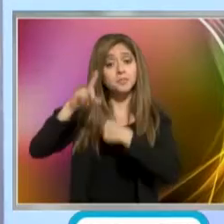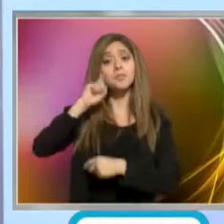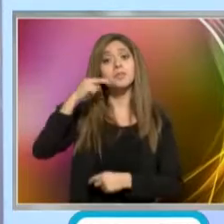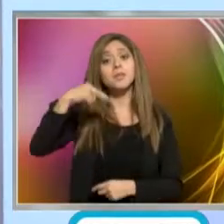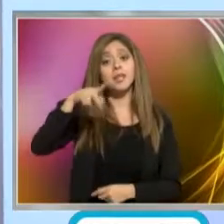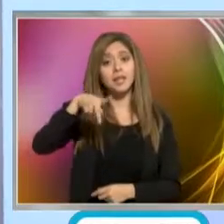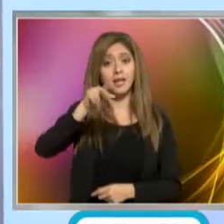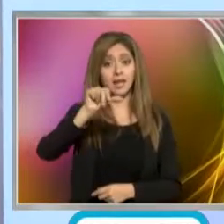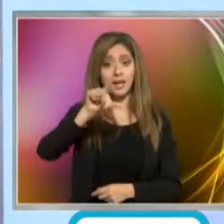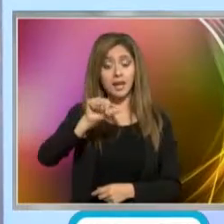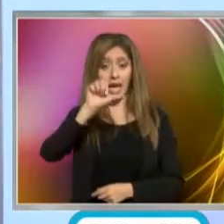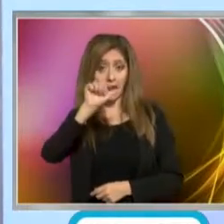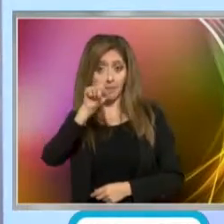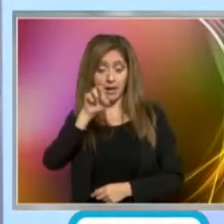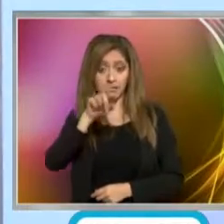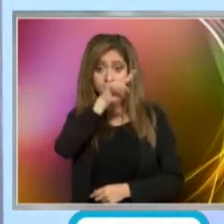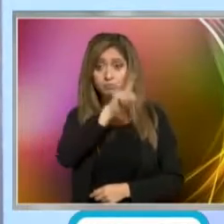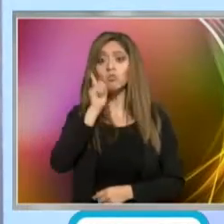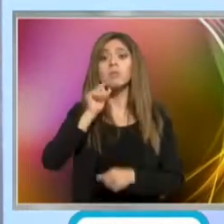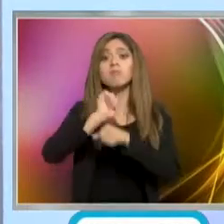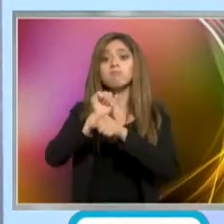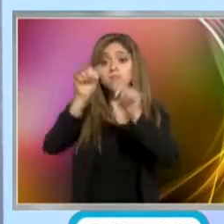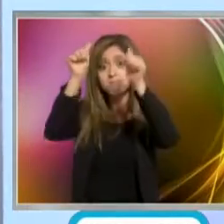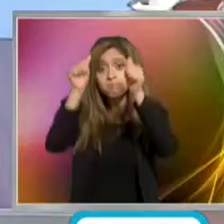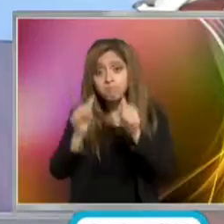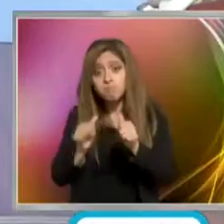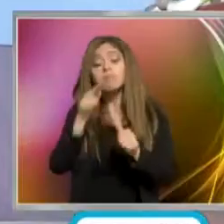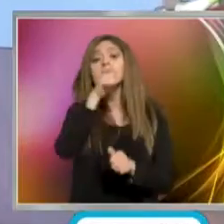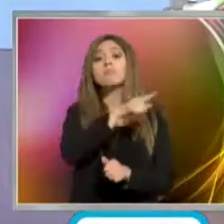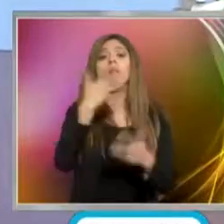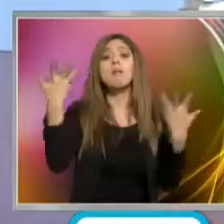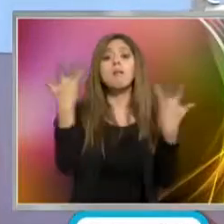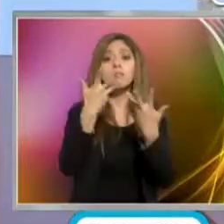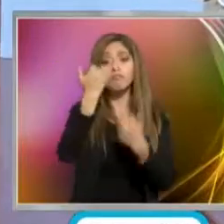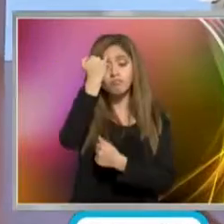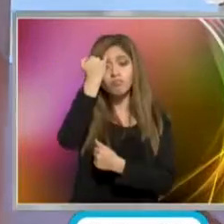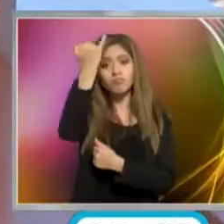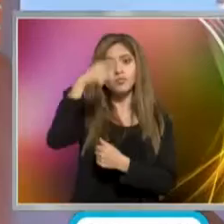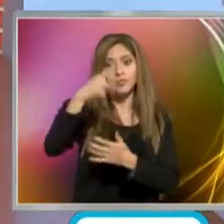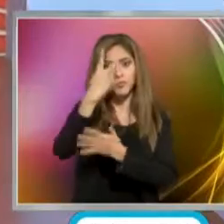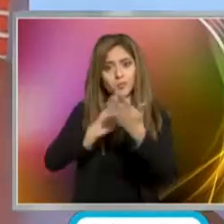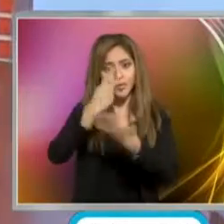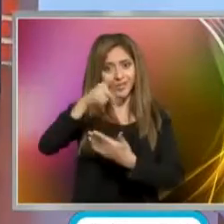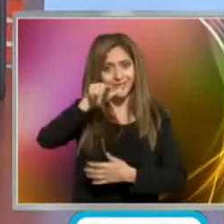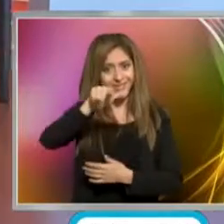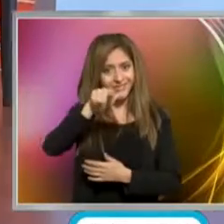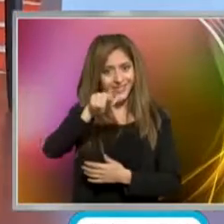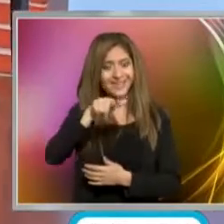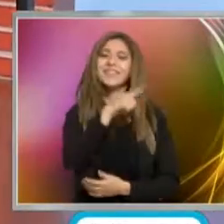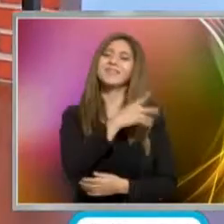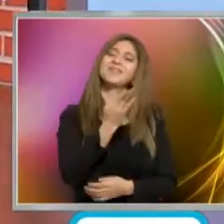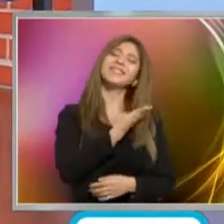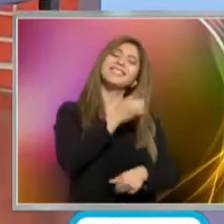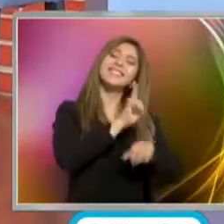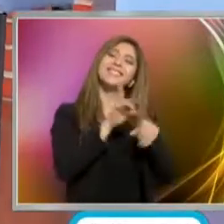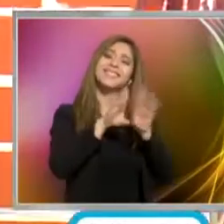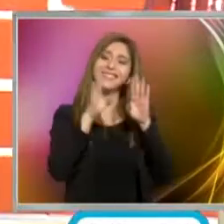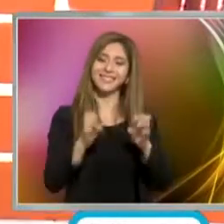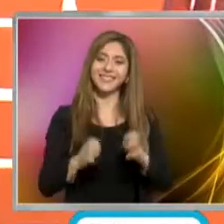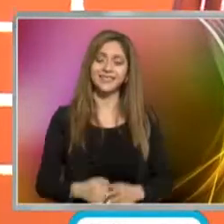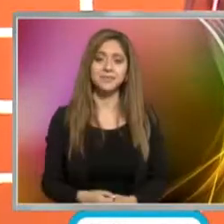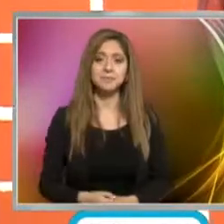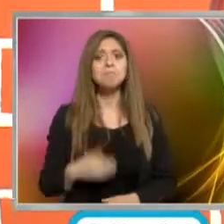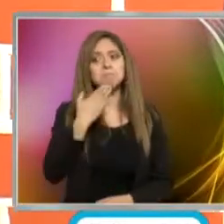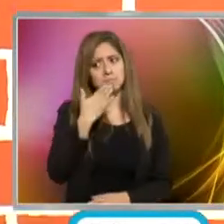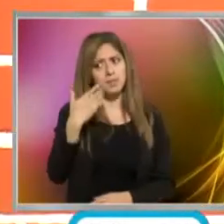Álvarez, que es artista plástica y además fundadora, organizadora de este Proyecto 17. Carla, buenos días, bienvenida. Hola. ¿Cómo estás? Muy bien,